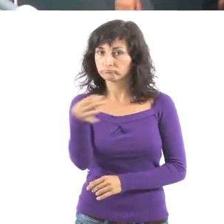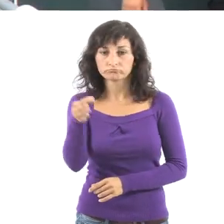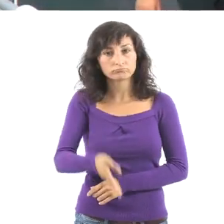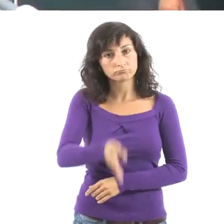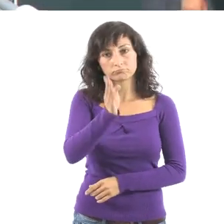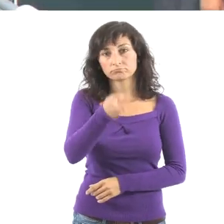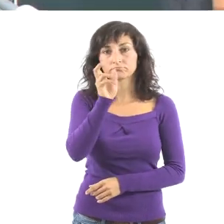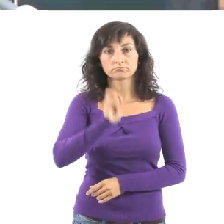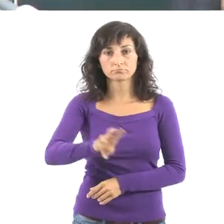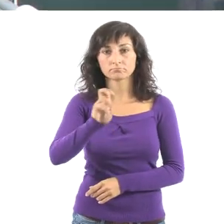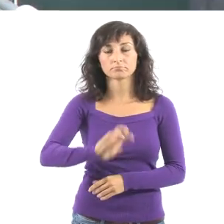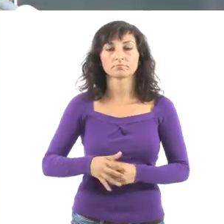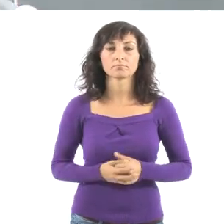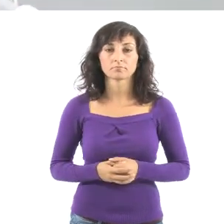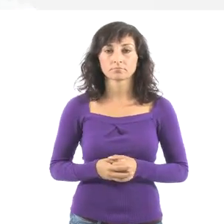sentido de la marcha.